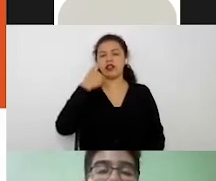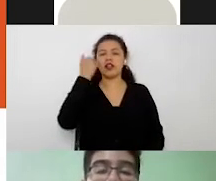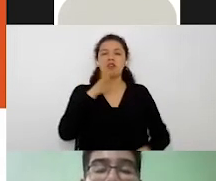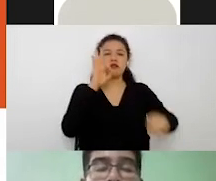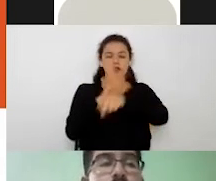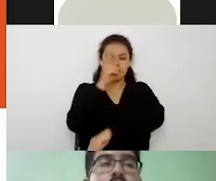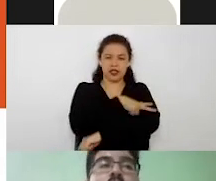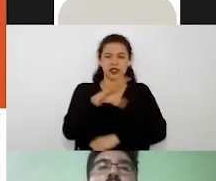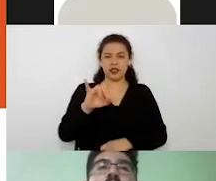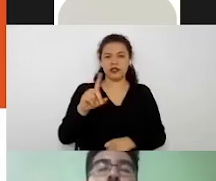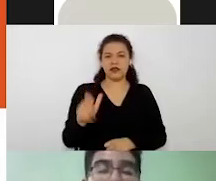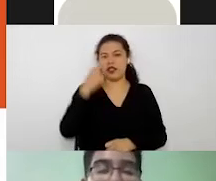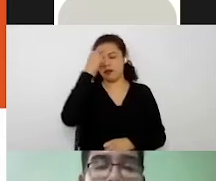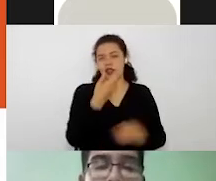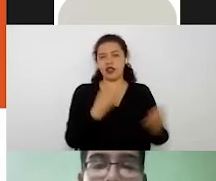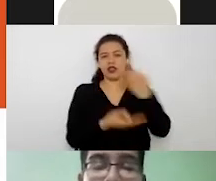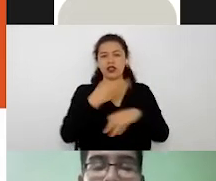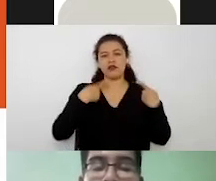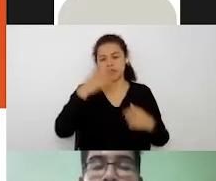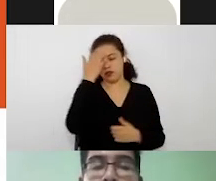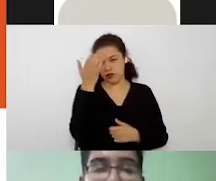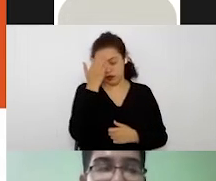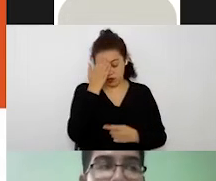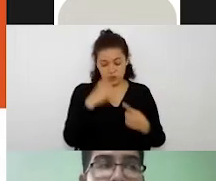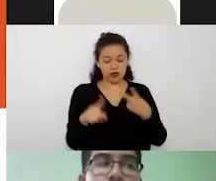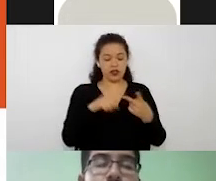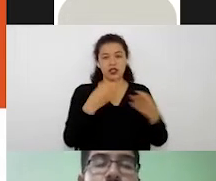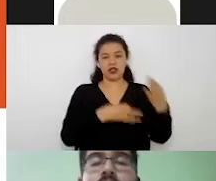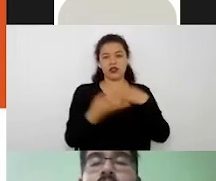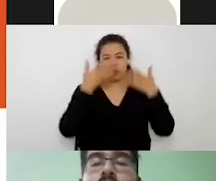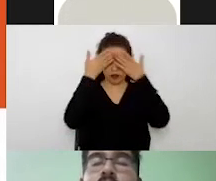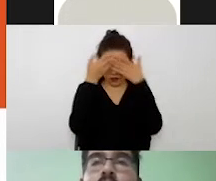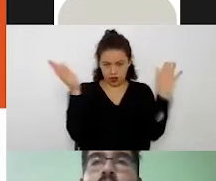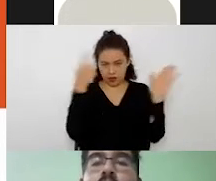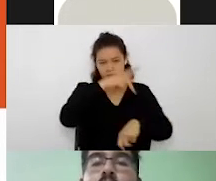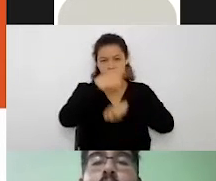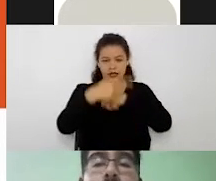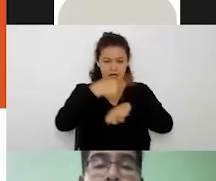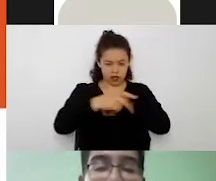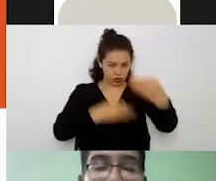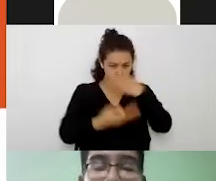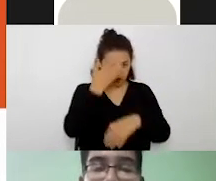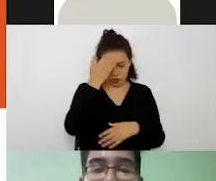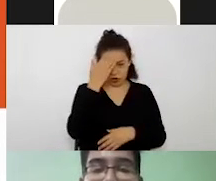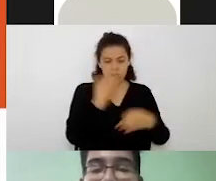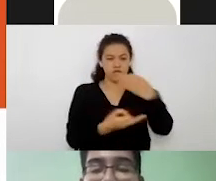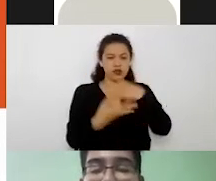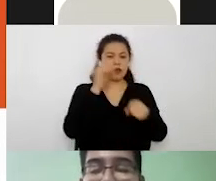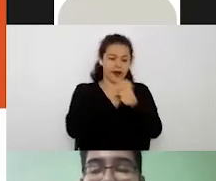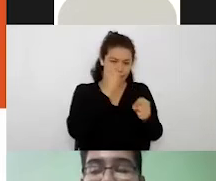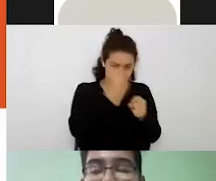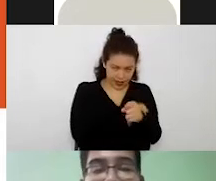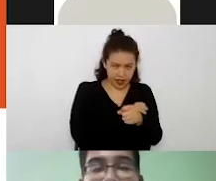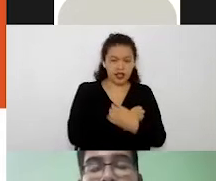civil, que todo el mundo lo conozca, que todo el mundo sea consciente de los riesgos, que todo el mundo lo practique y que todo el mundo